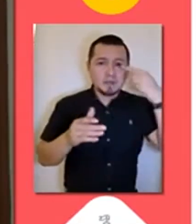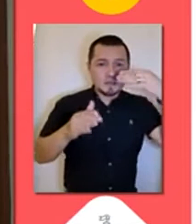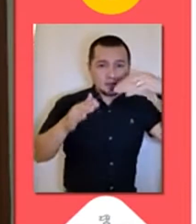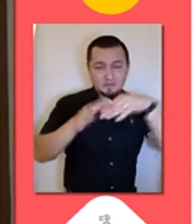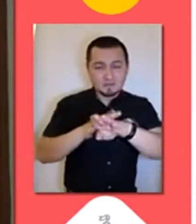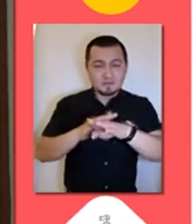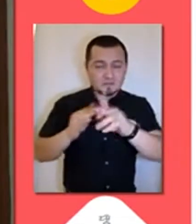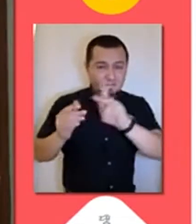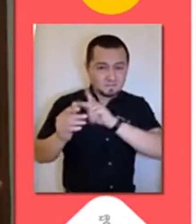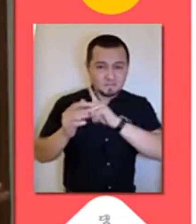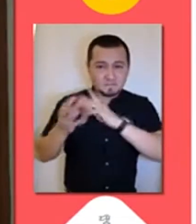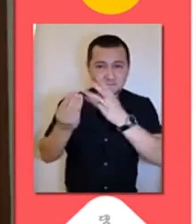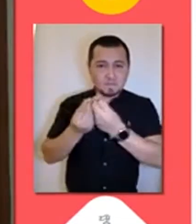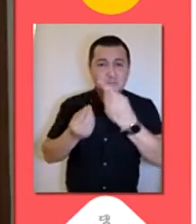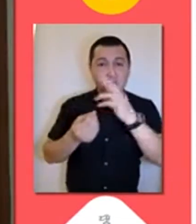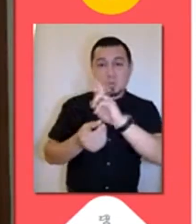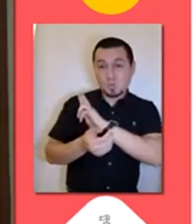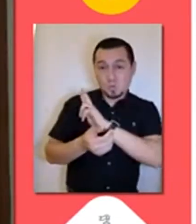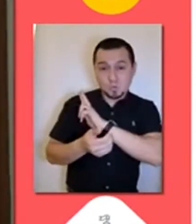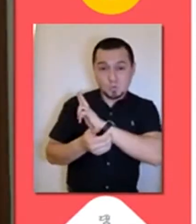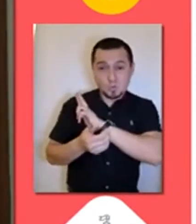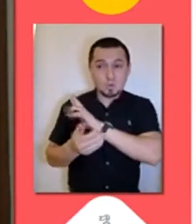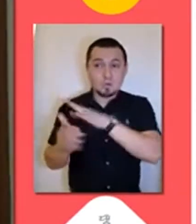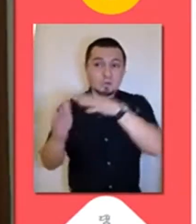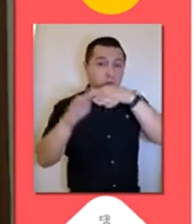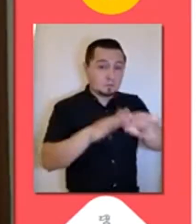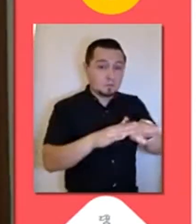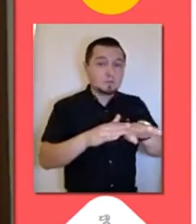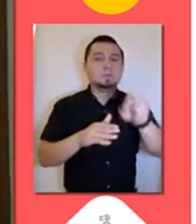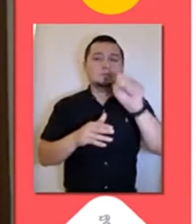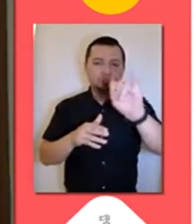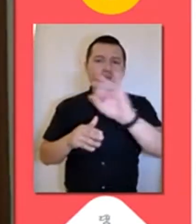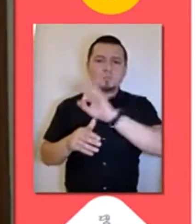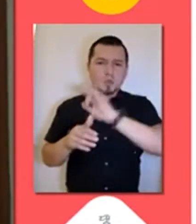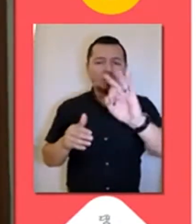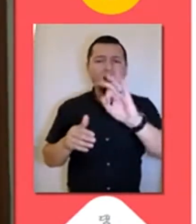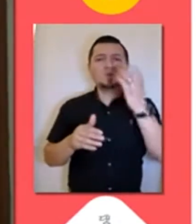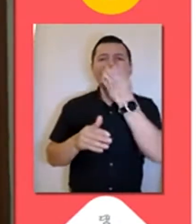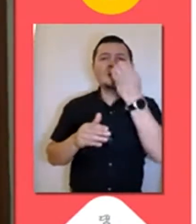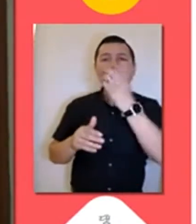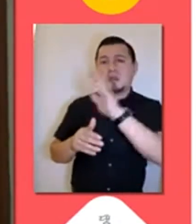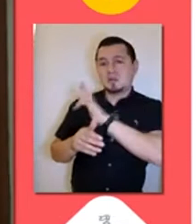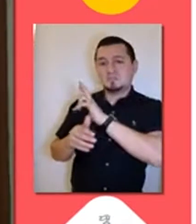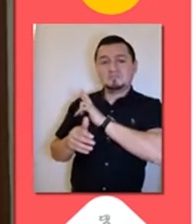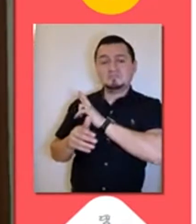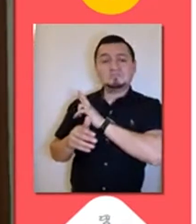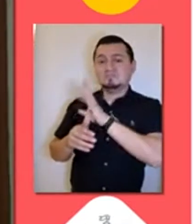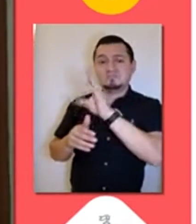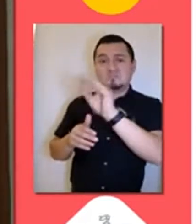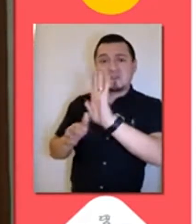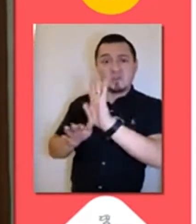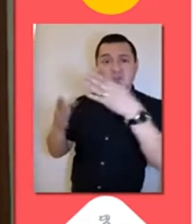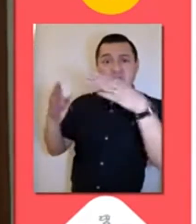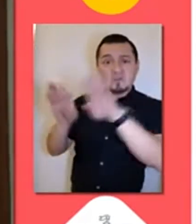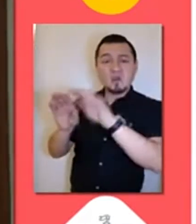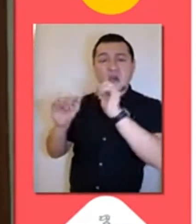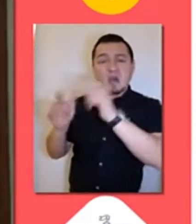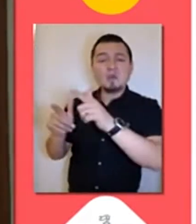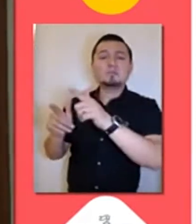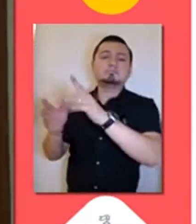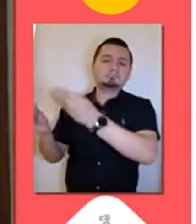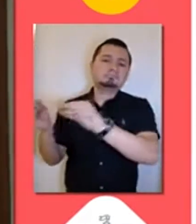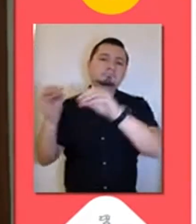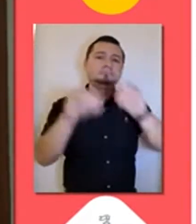sistema privado al público, decir que sí hay espacio. Hay que decir que el sistema educativo privado